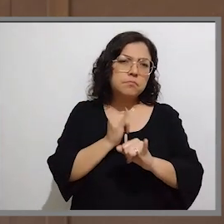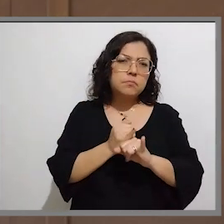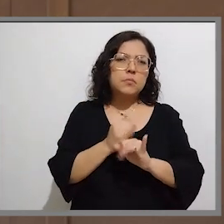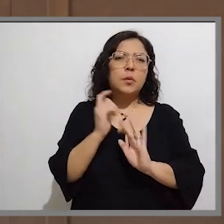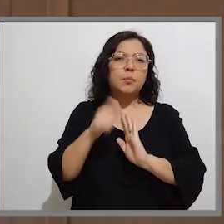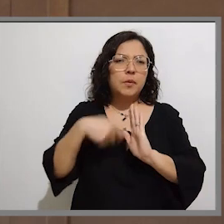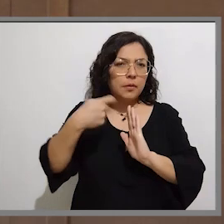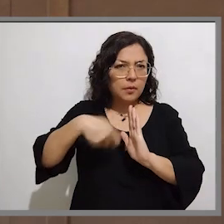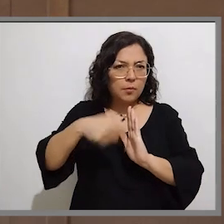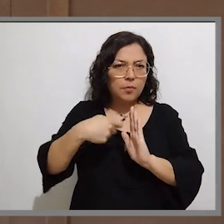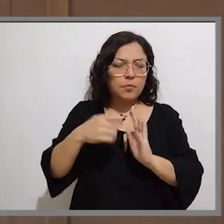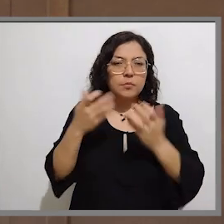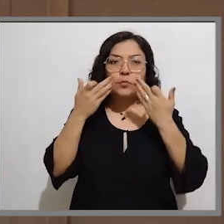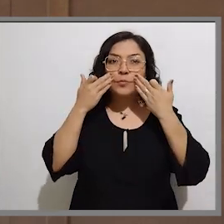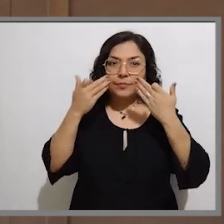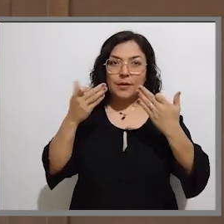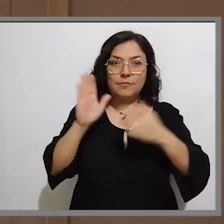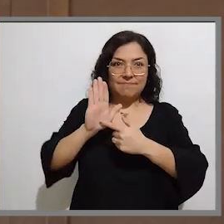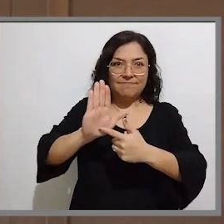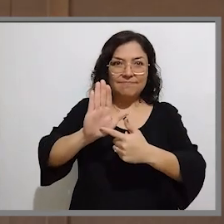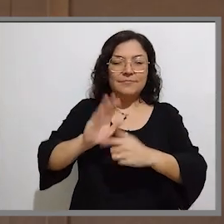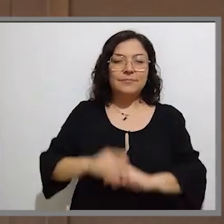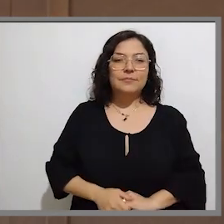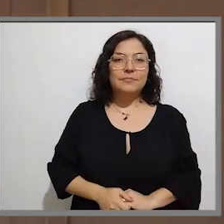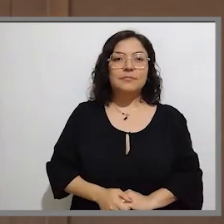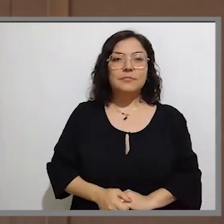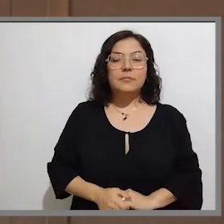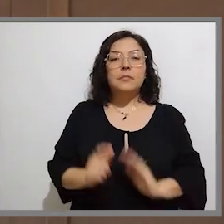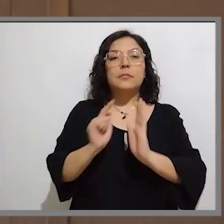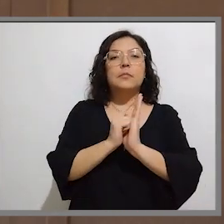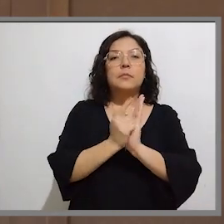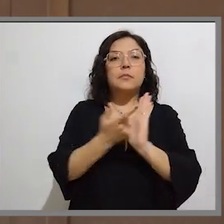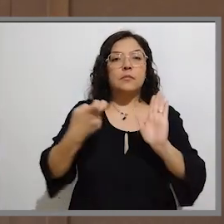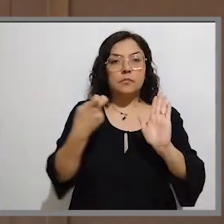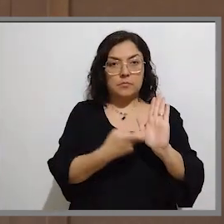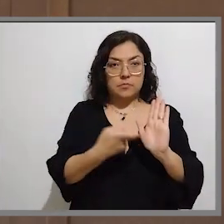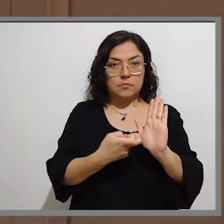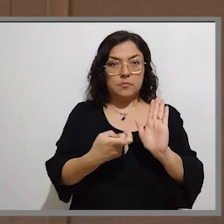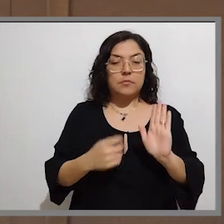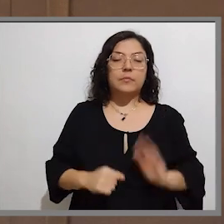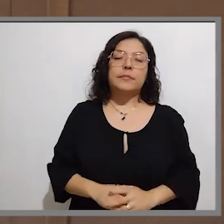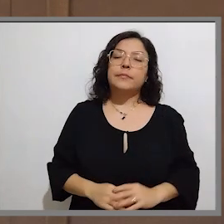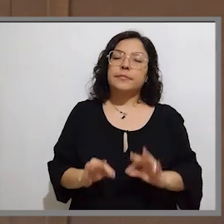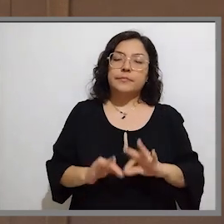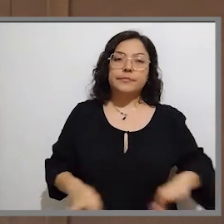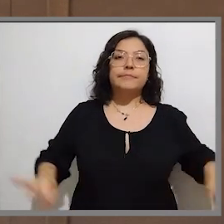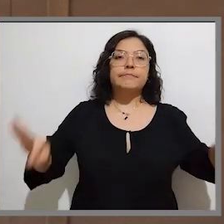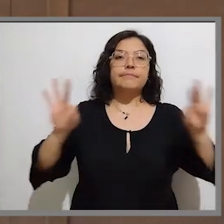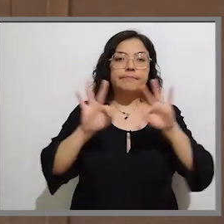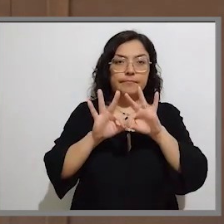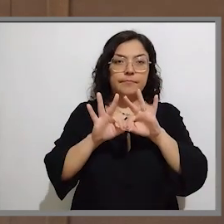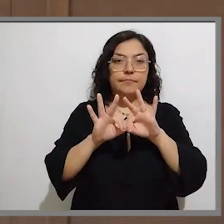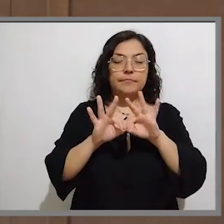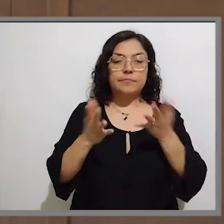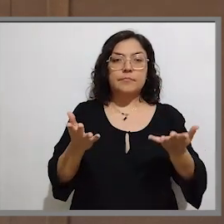en video, aquí van a poder ver la portada. Este libro es muy interesante porque al final del día